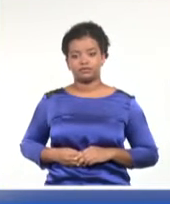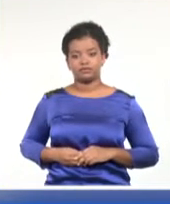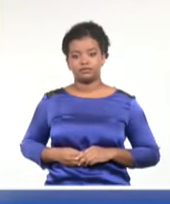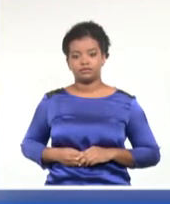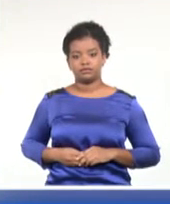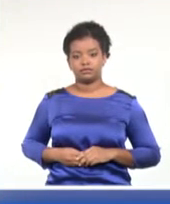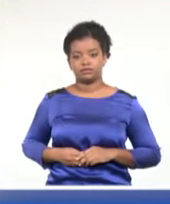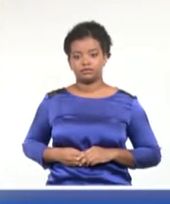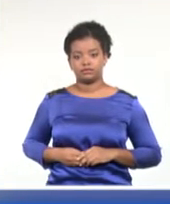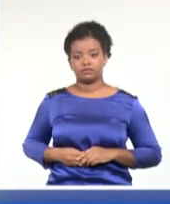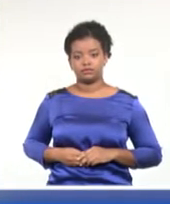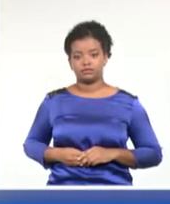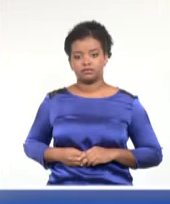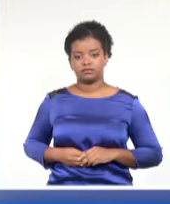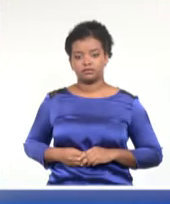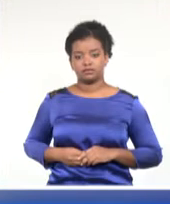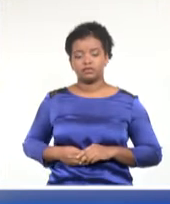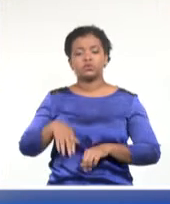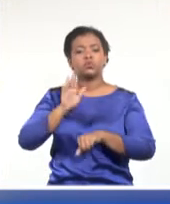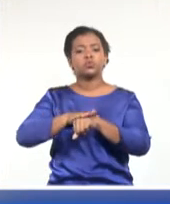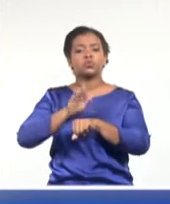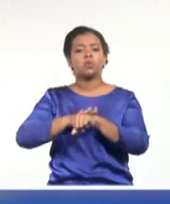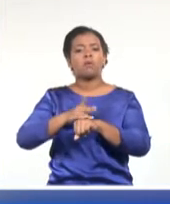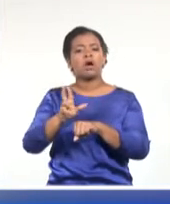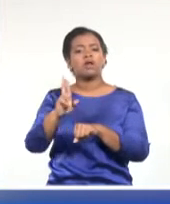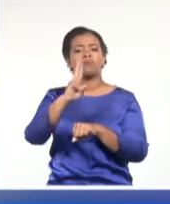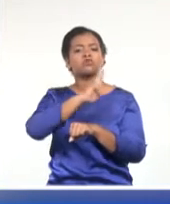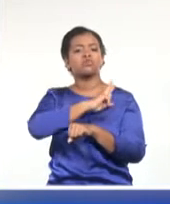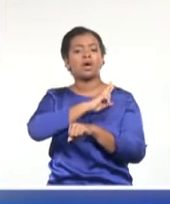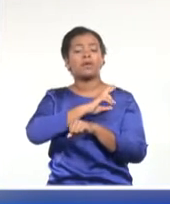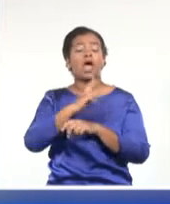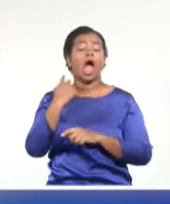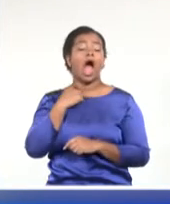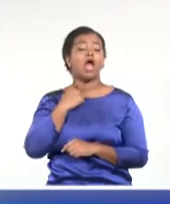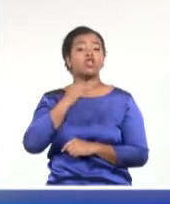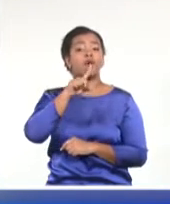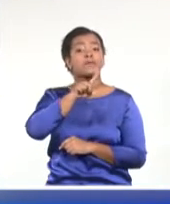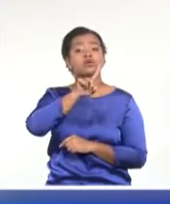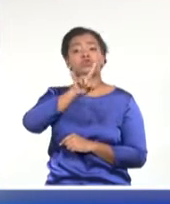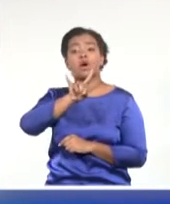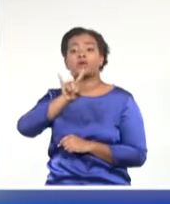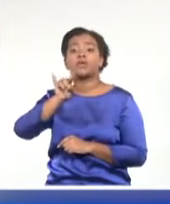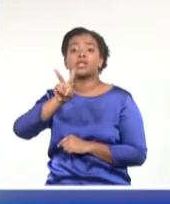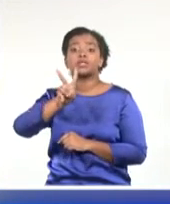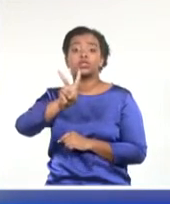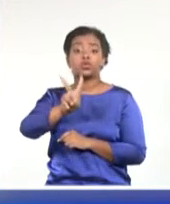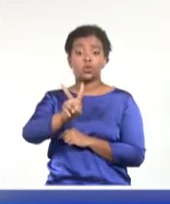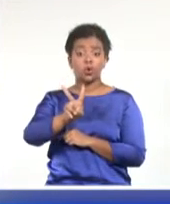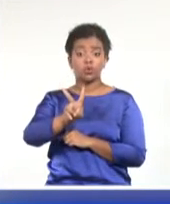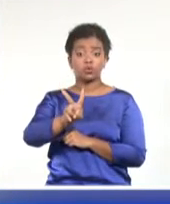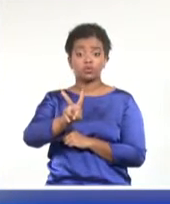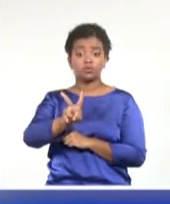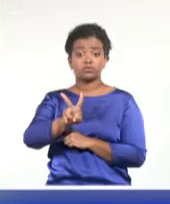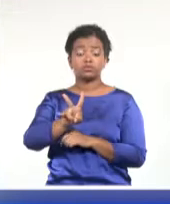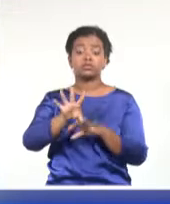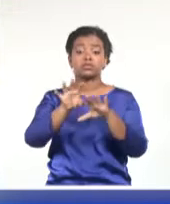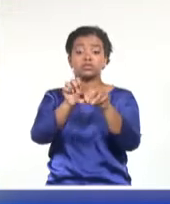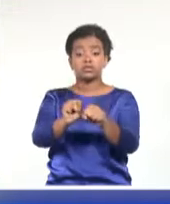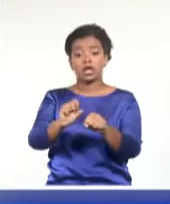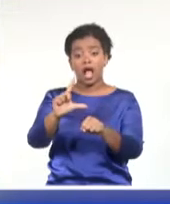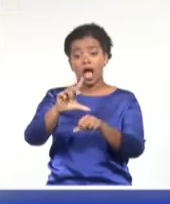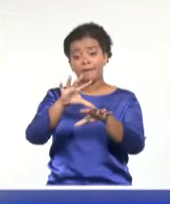señalando como gran responsable de esta amenaza contra la naturaleza, ya en el año 1992, al capitalismo salvaje